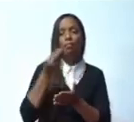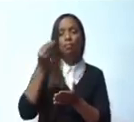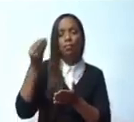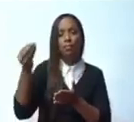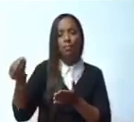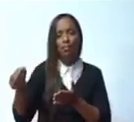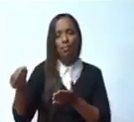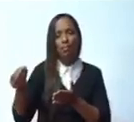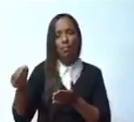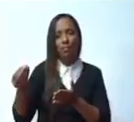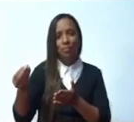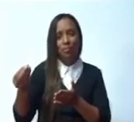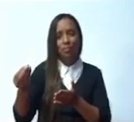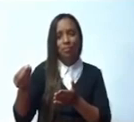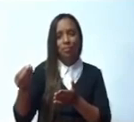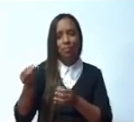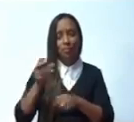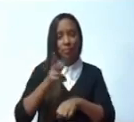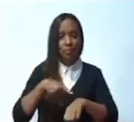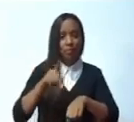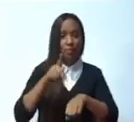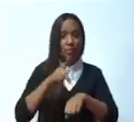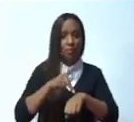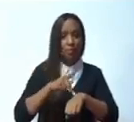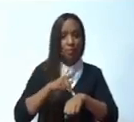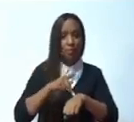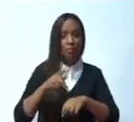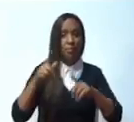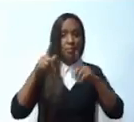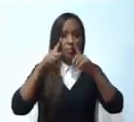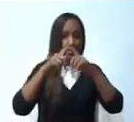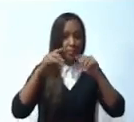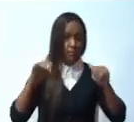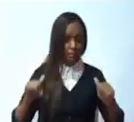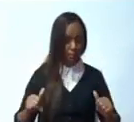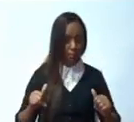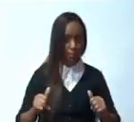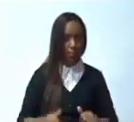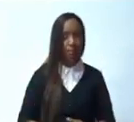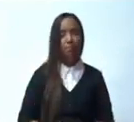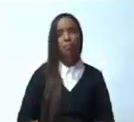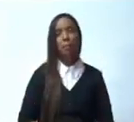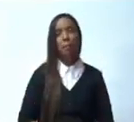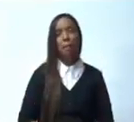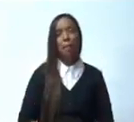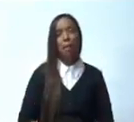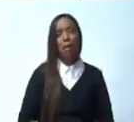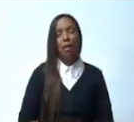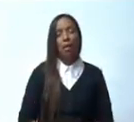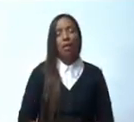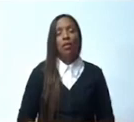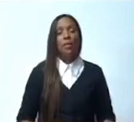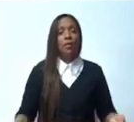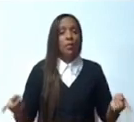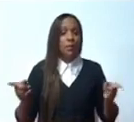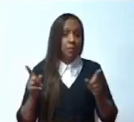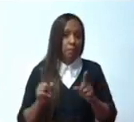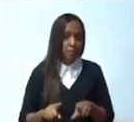provincia más afectada por el huracán Fiona que pasó por el